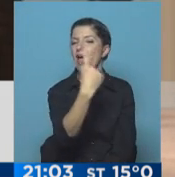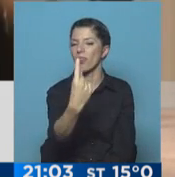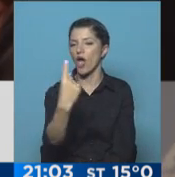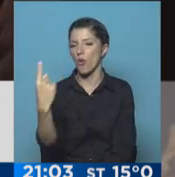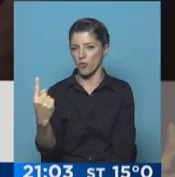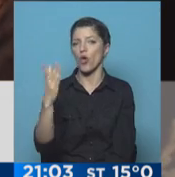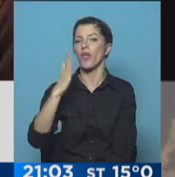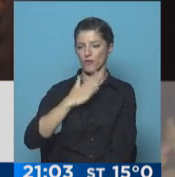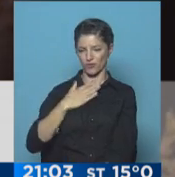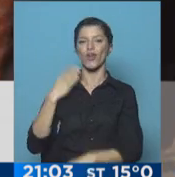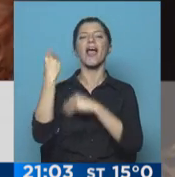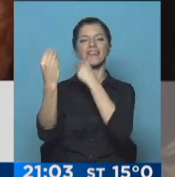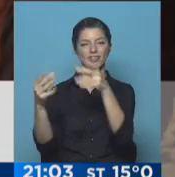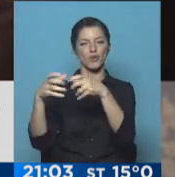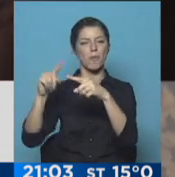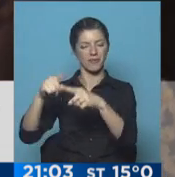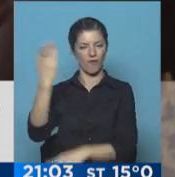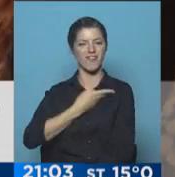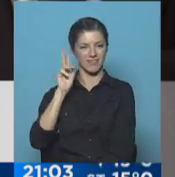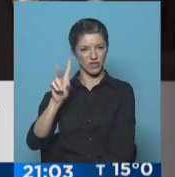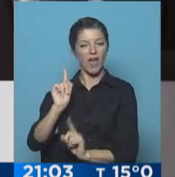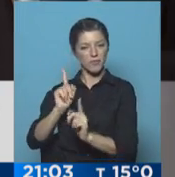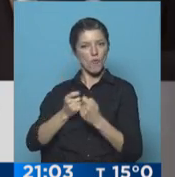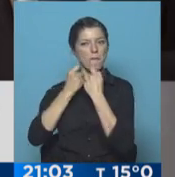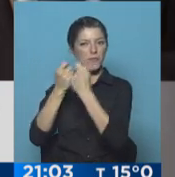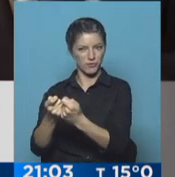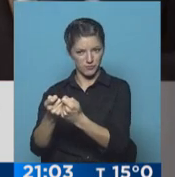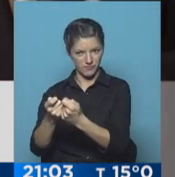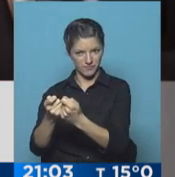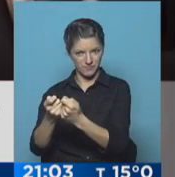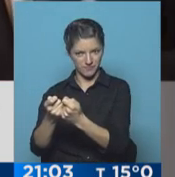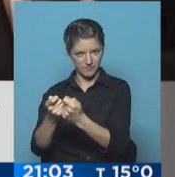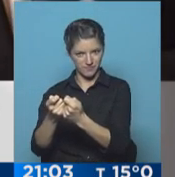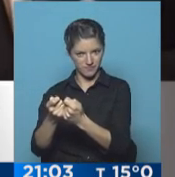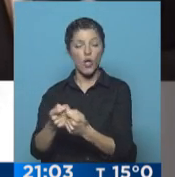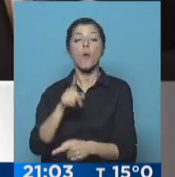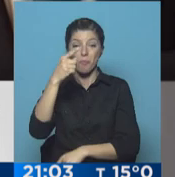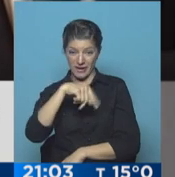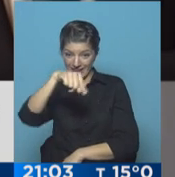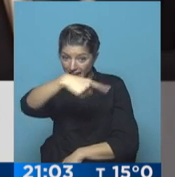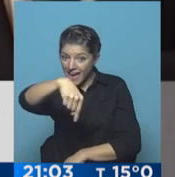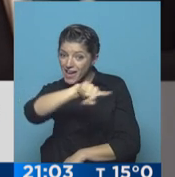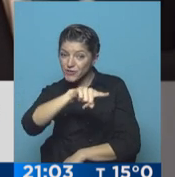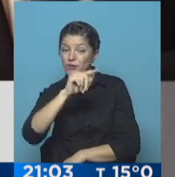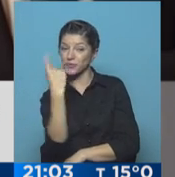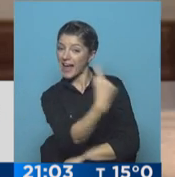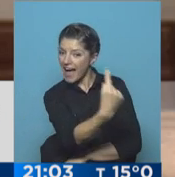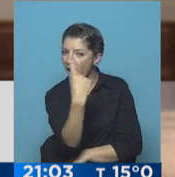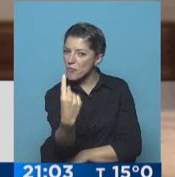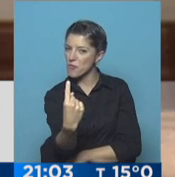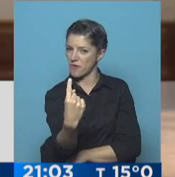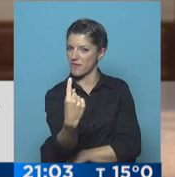de nuestros candidatos del Frente para la Victoria. Porque en ellos, en cada uno de